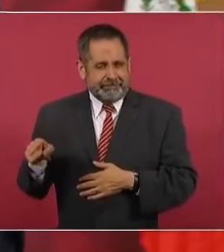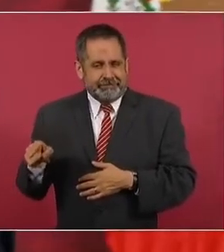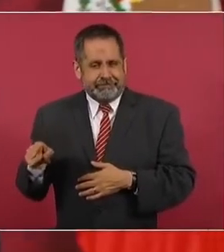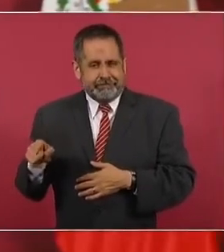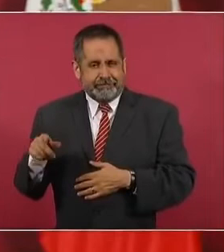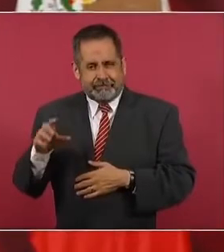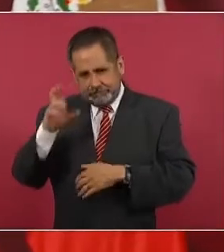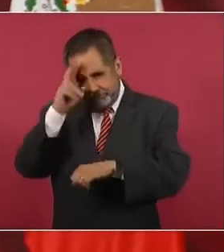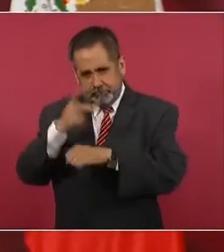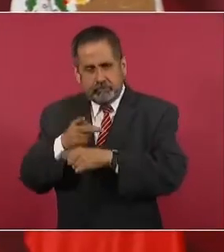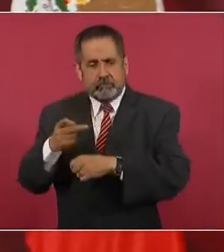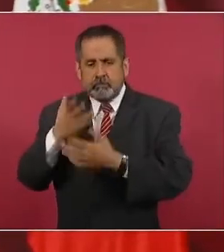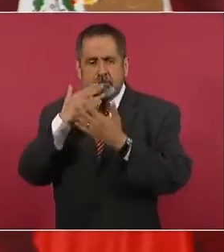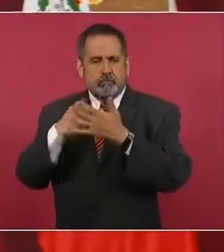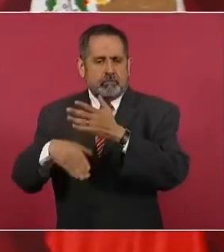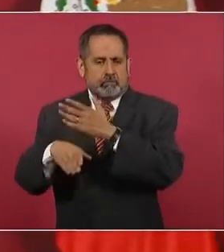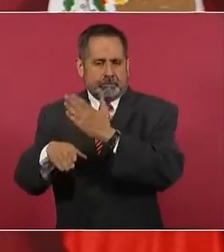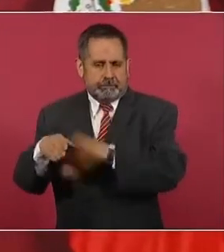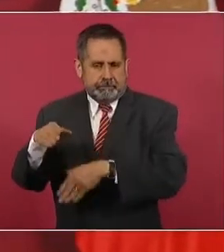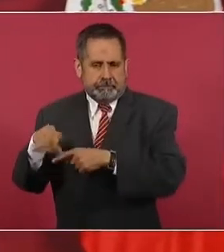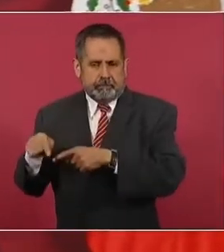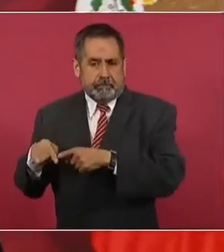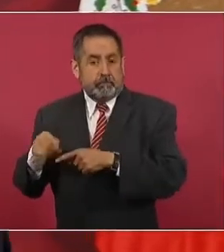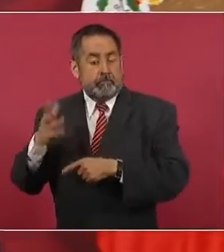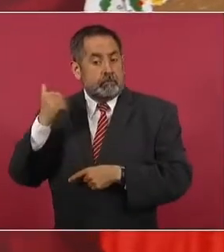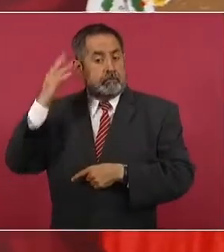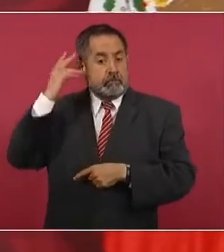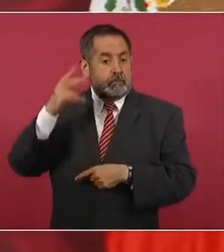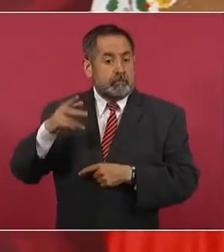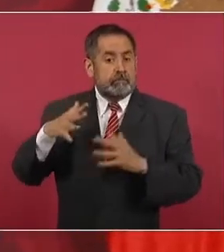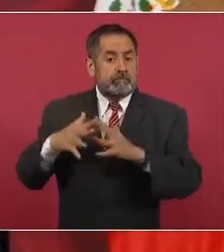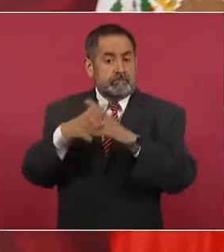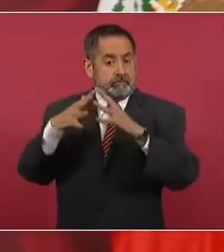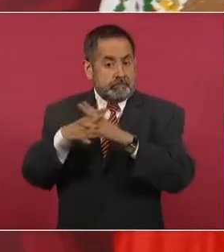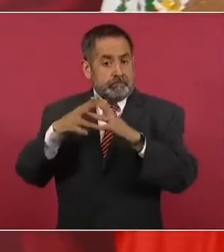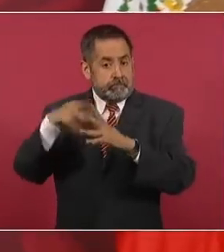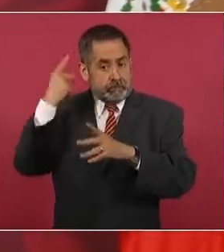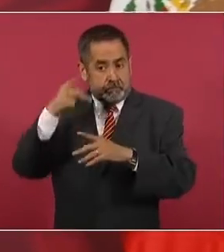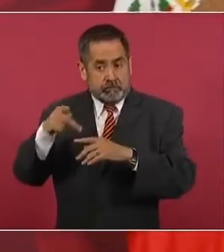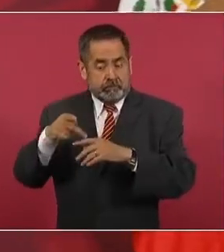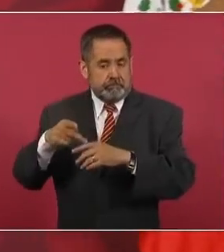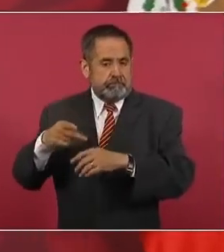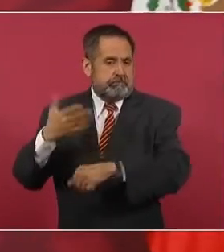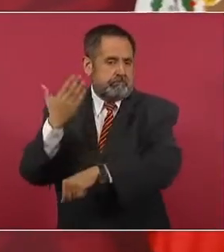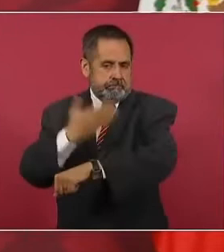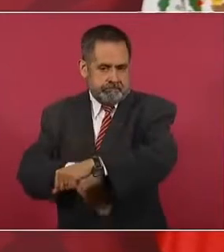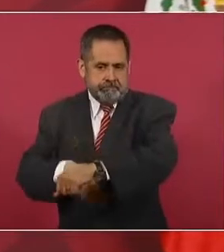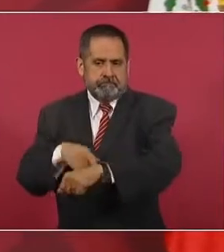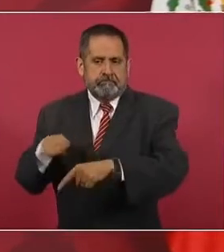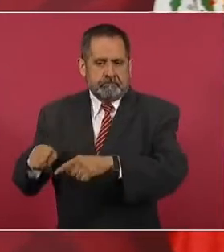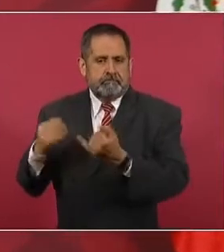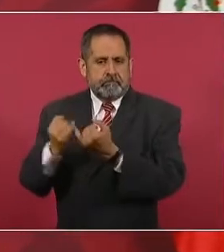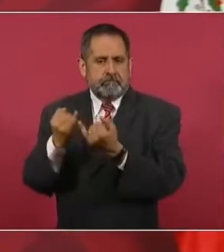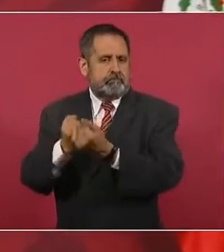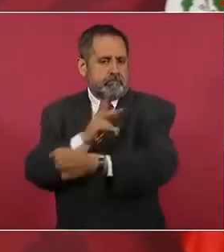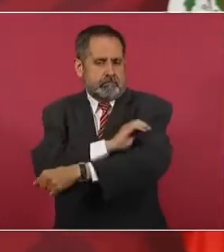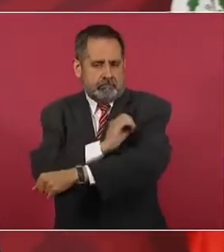estaba manco, porque en la batalla de Puebla perdió el brazo, igual que